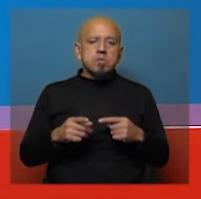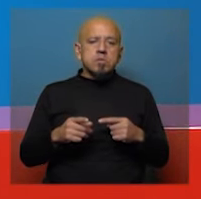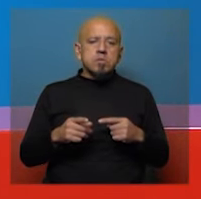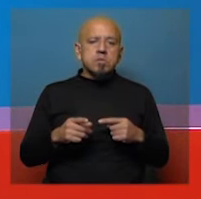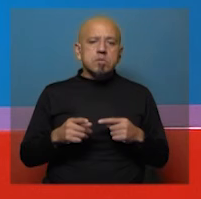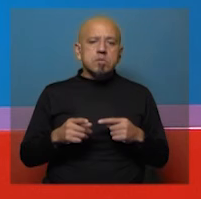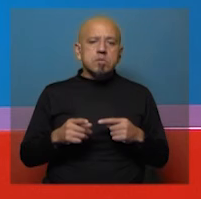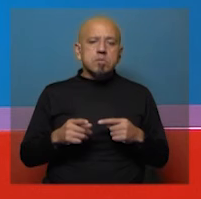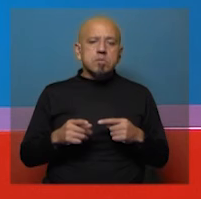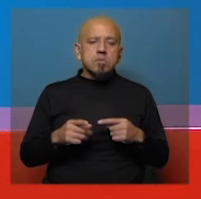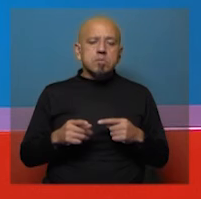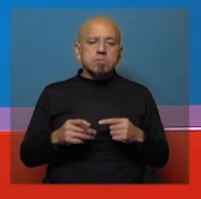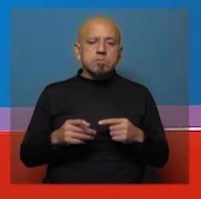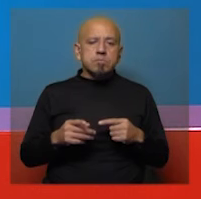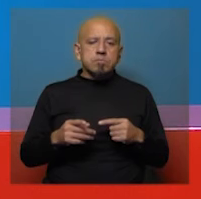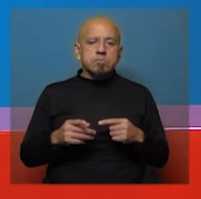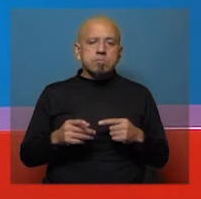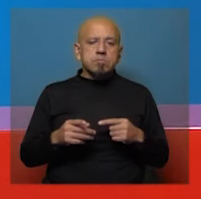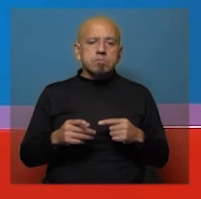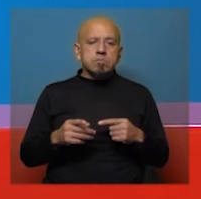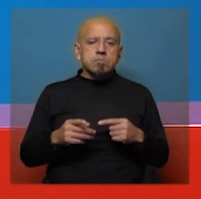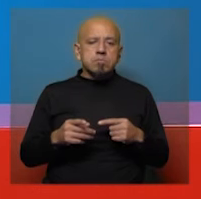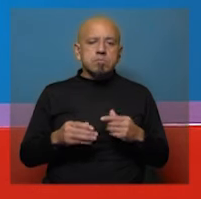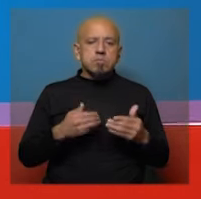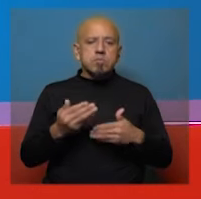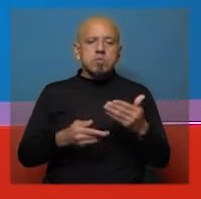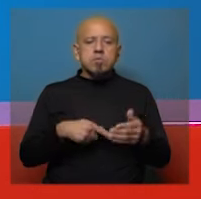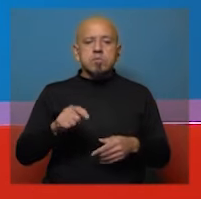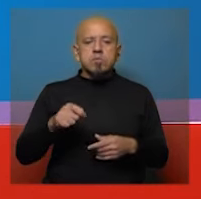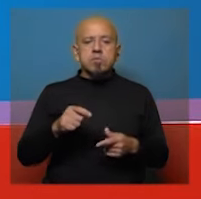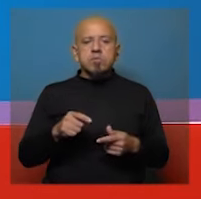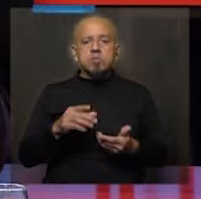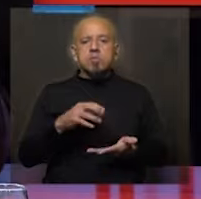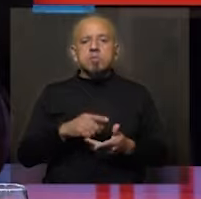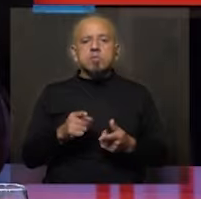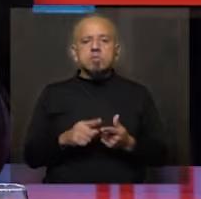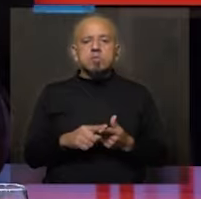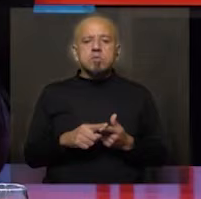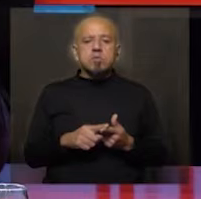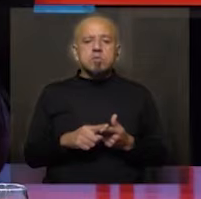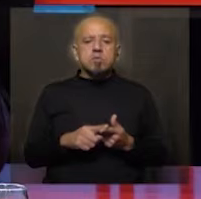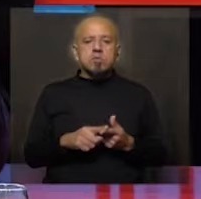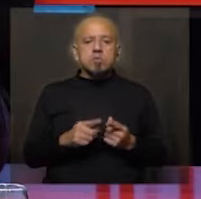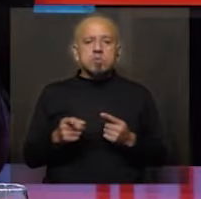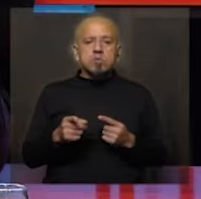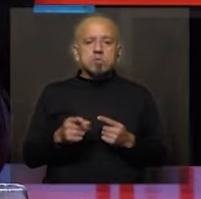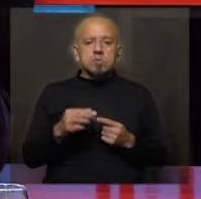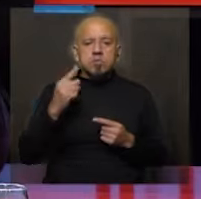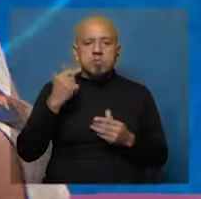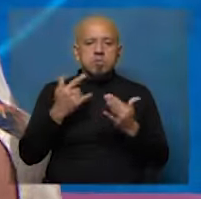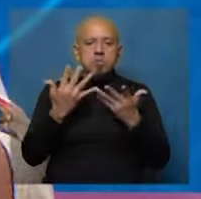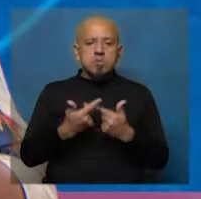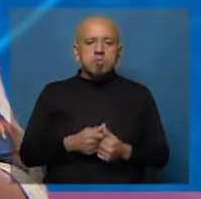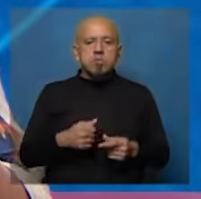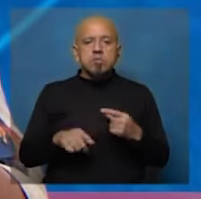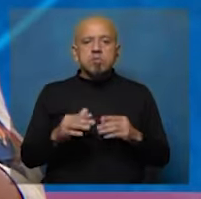un este a un juzgado tien que tienen que tener una estrategia Esto es lo que a veces nadie se ve